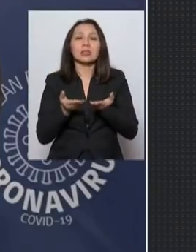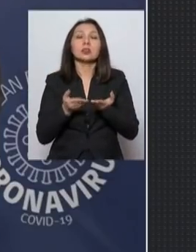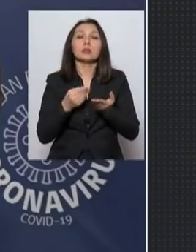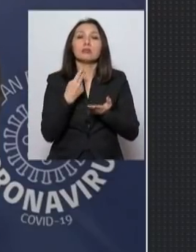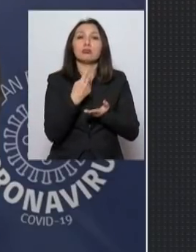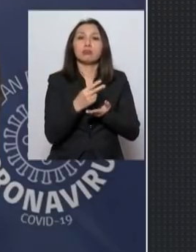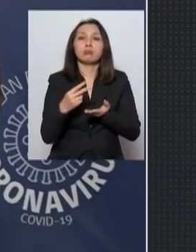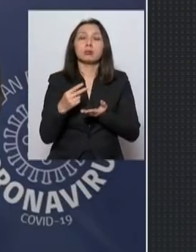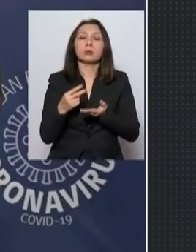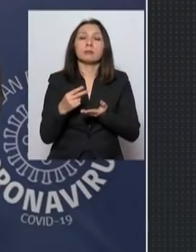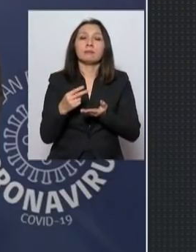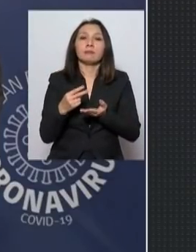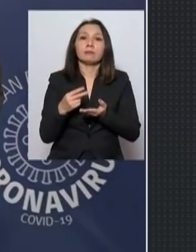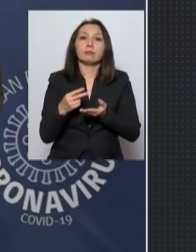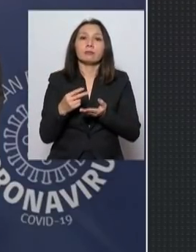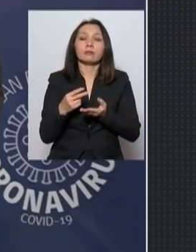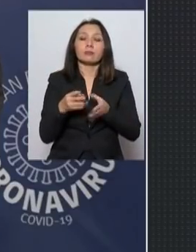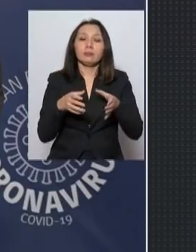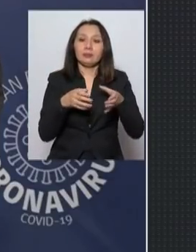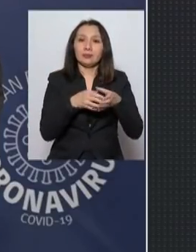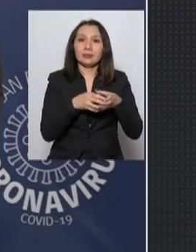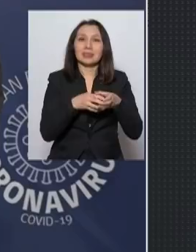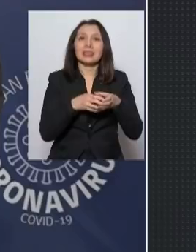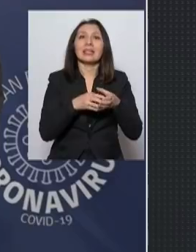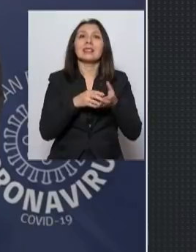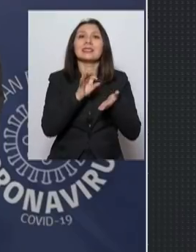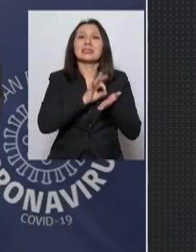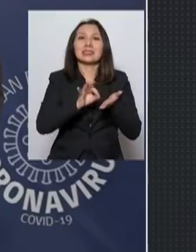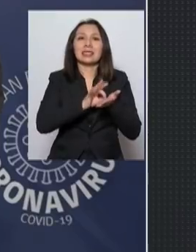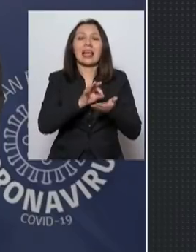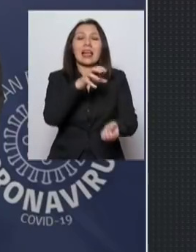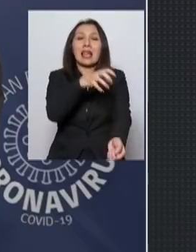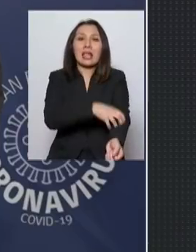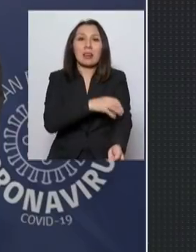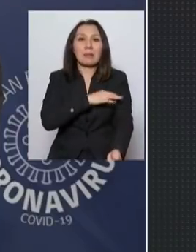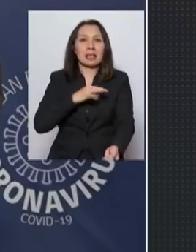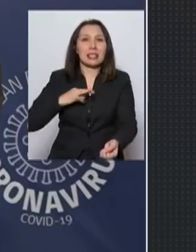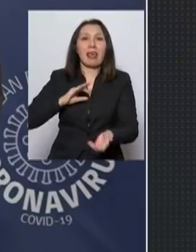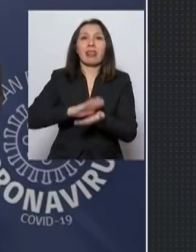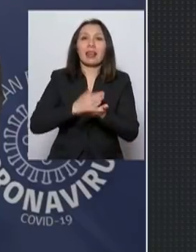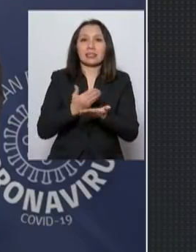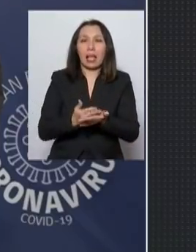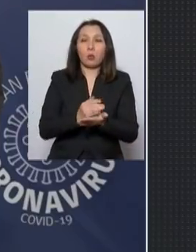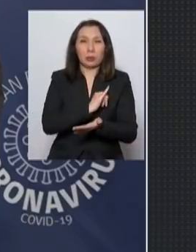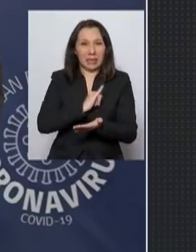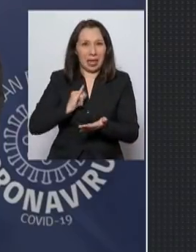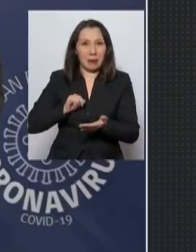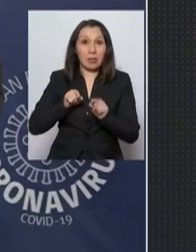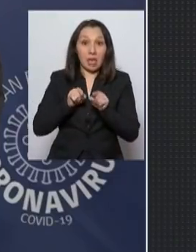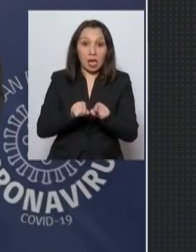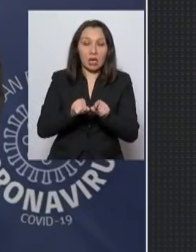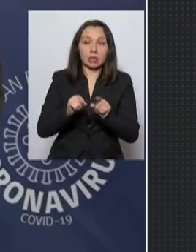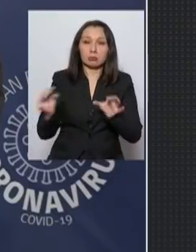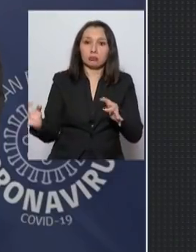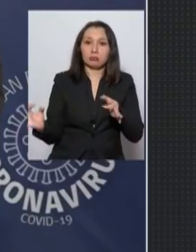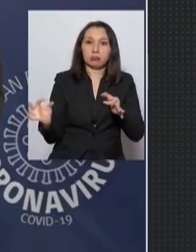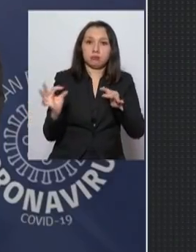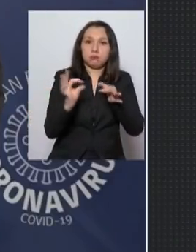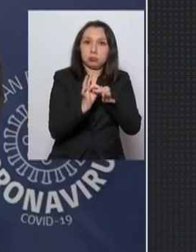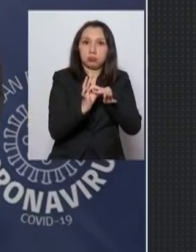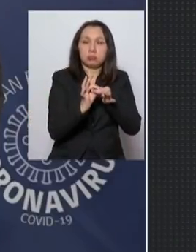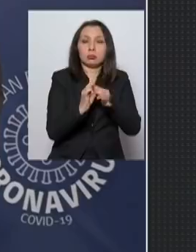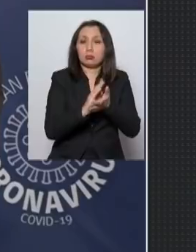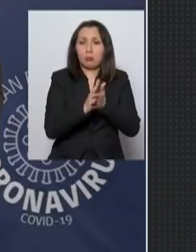los de las secretarías regionales, ministeriales de salud. Y eso significa que tienen todas